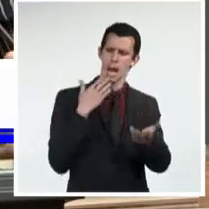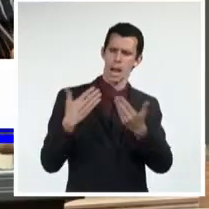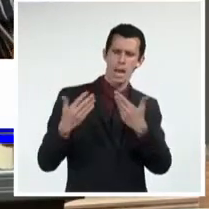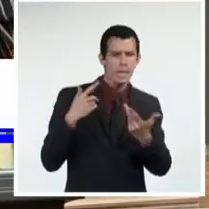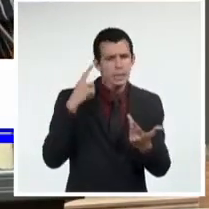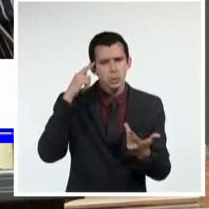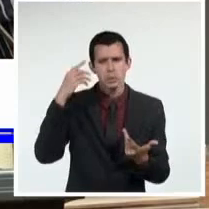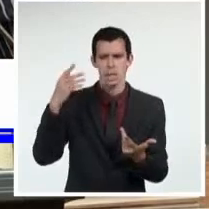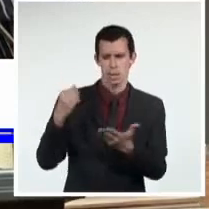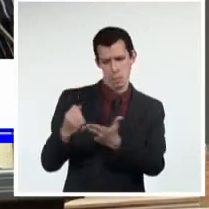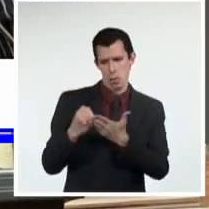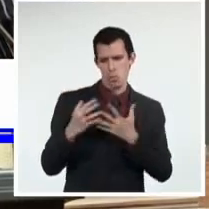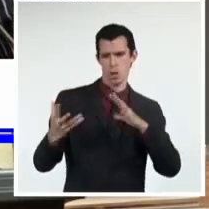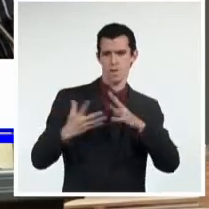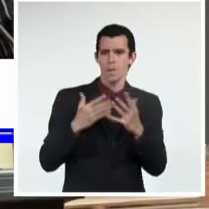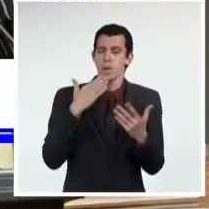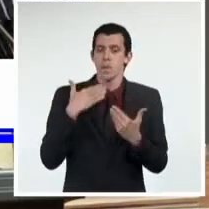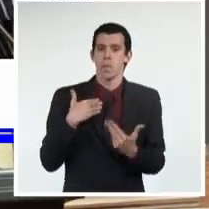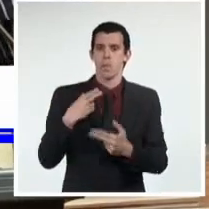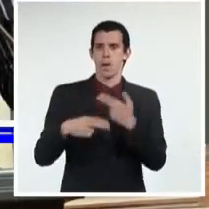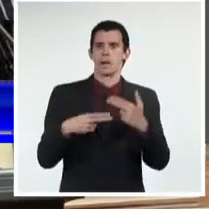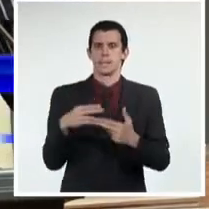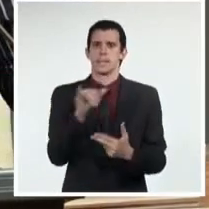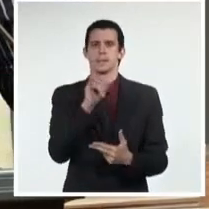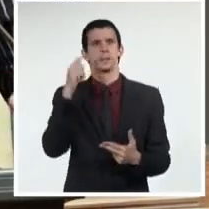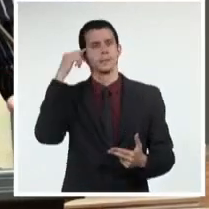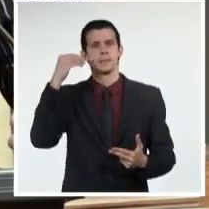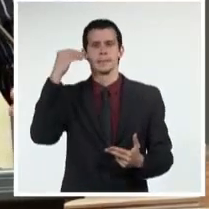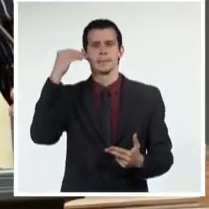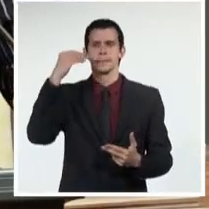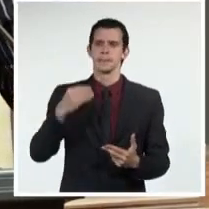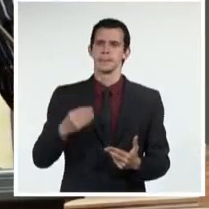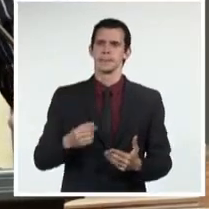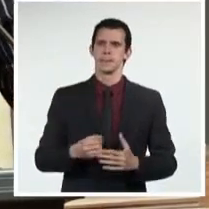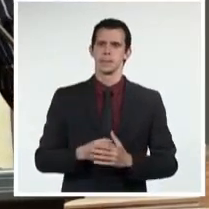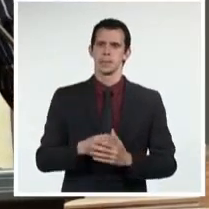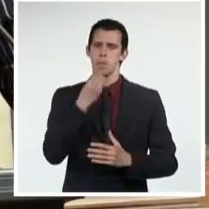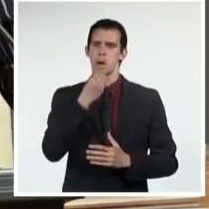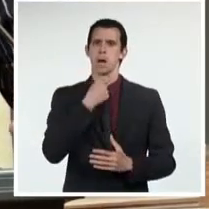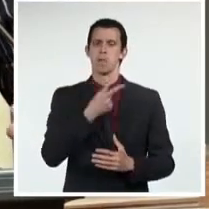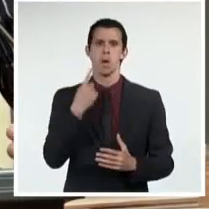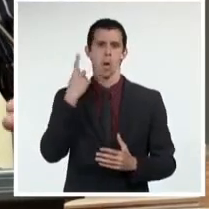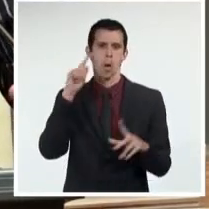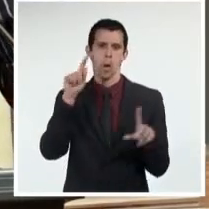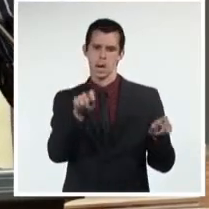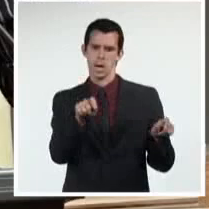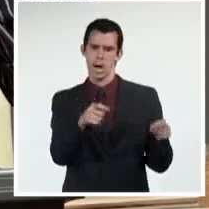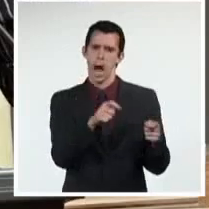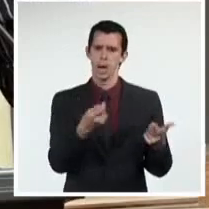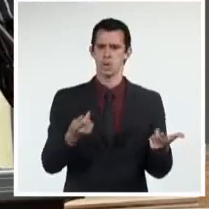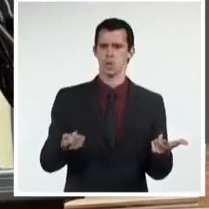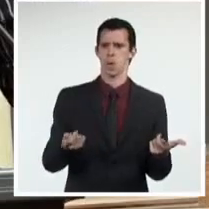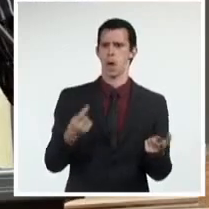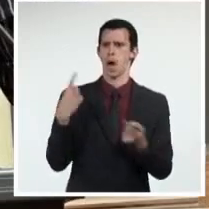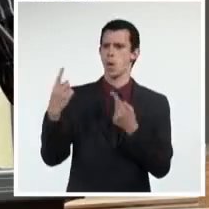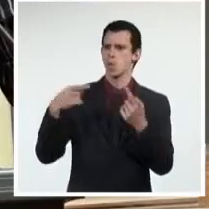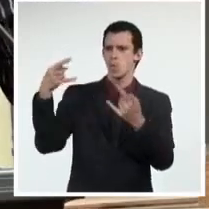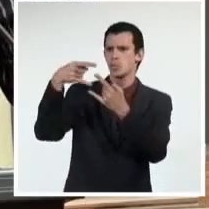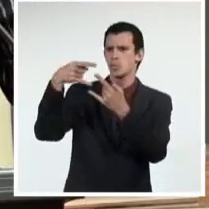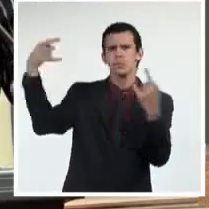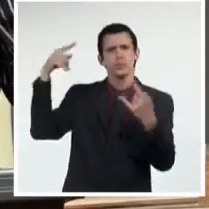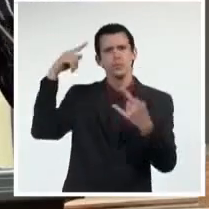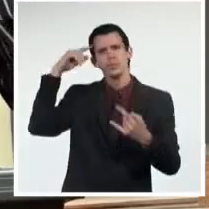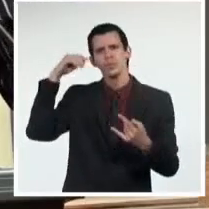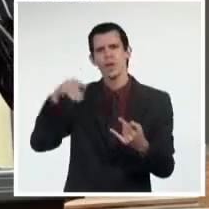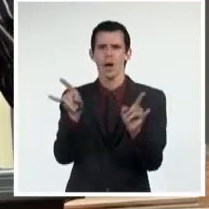específicas de accesos por radio, de quizás el wifi que tuvimos en algunos momentos en los parques, cómo